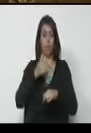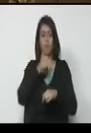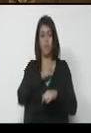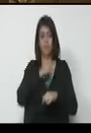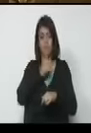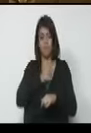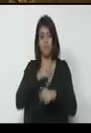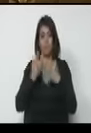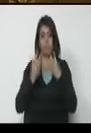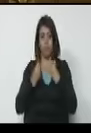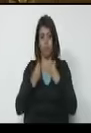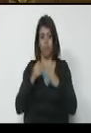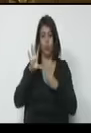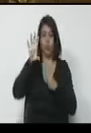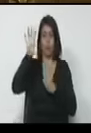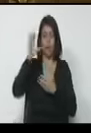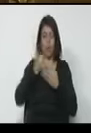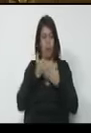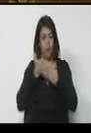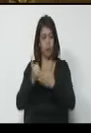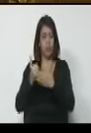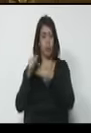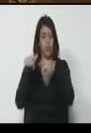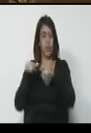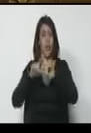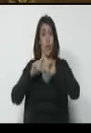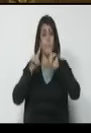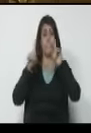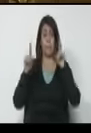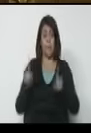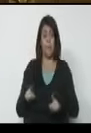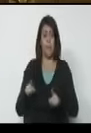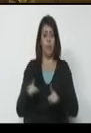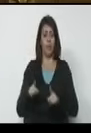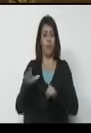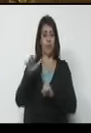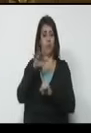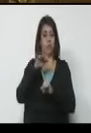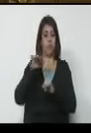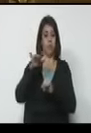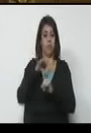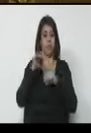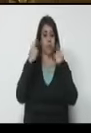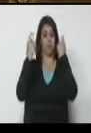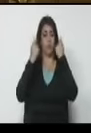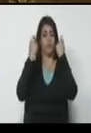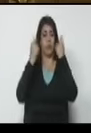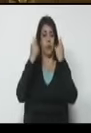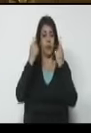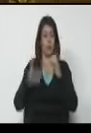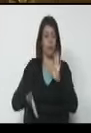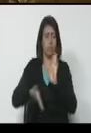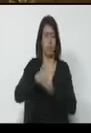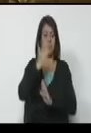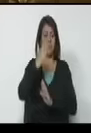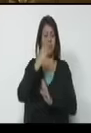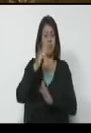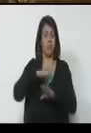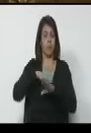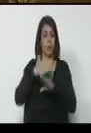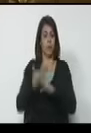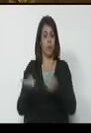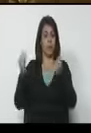de mucho a nuestra patria. Pero la manipulación y la propaganda, aunado a los